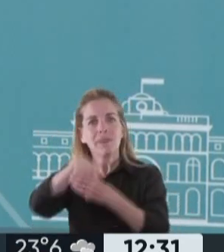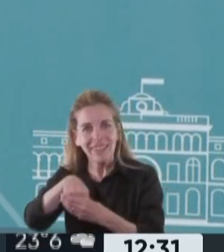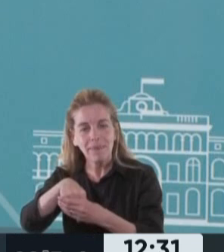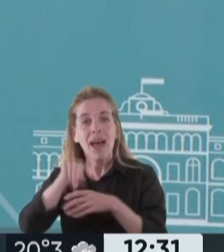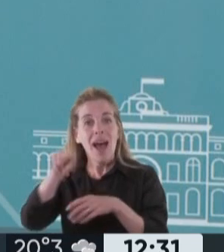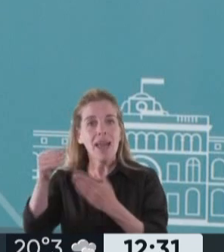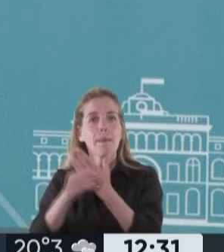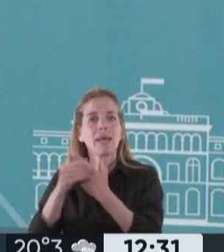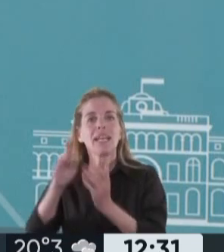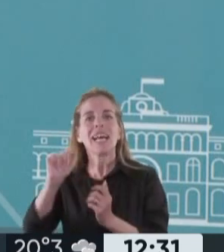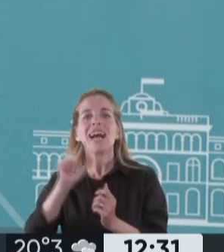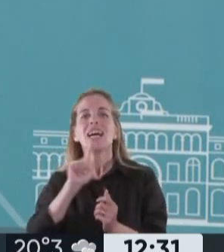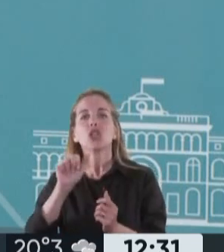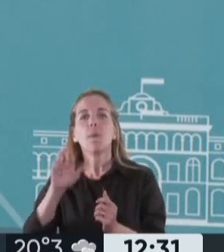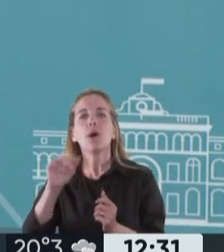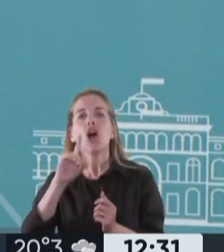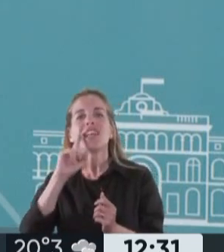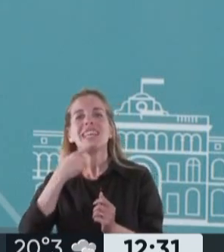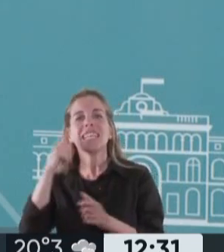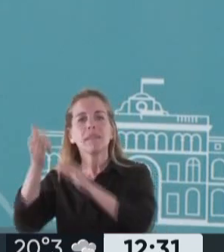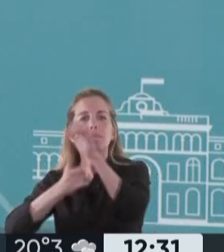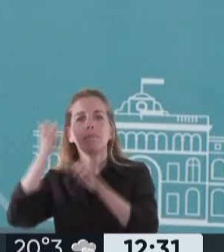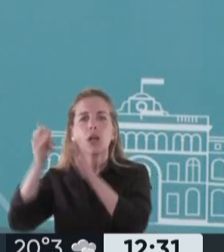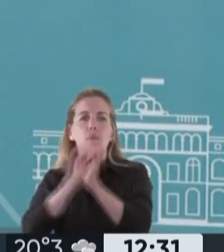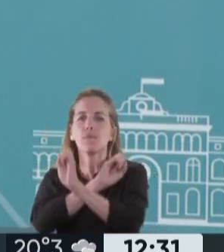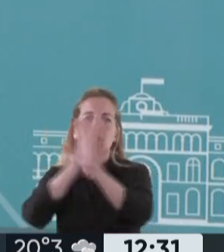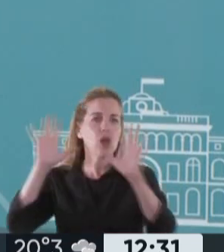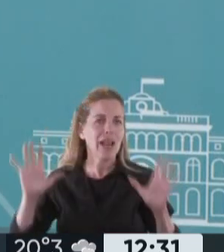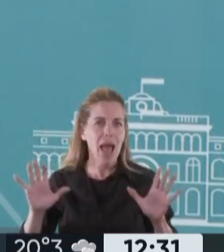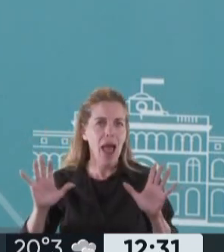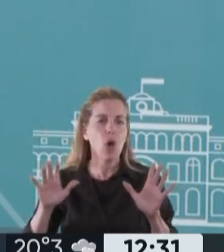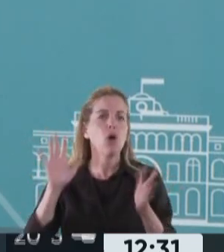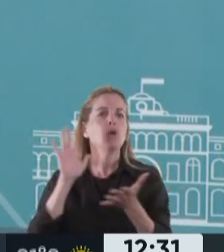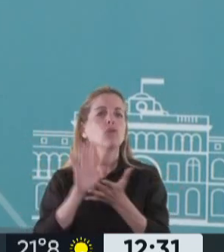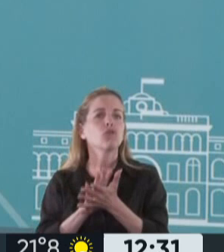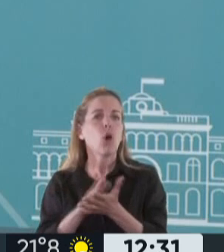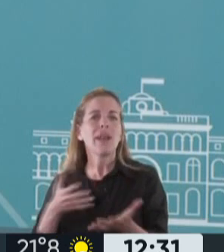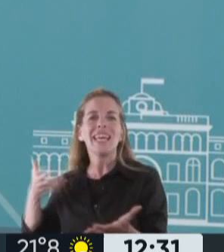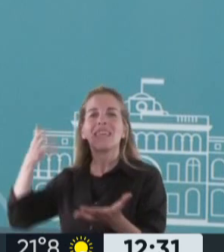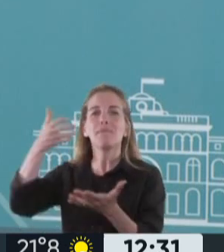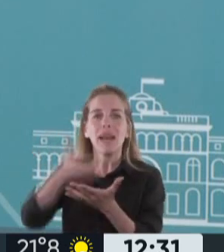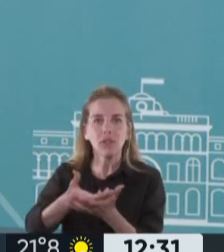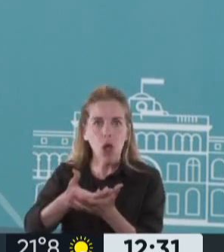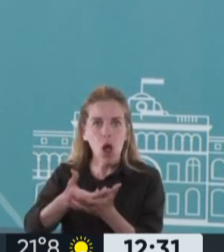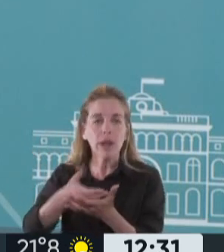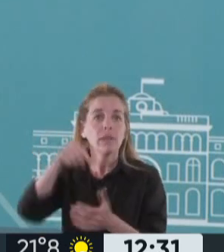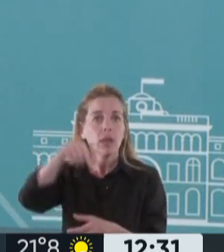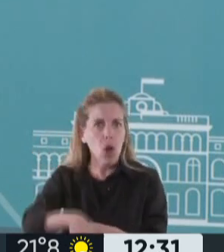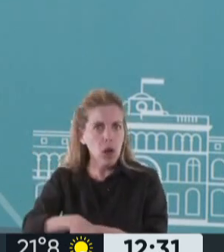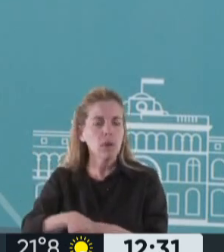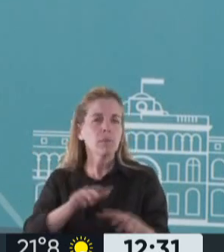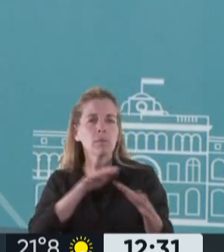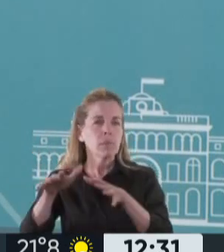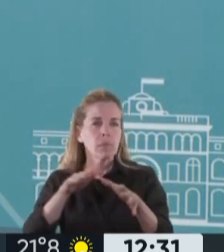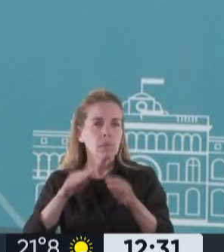ministro Catopodis habló con mucha claridad el nivel y la magnitud de inversiones que hoy está superando